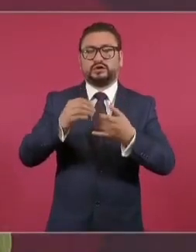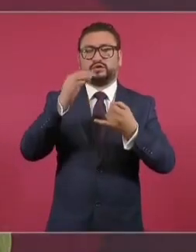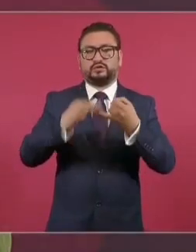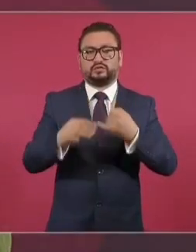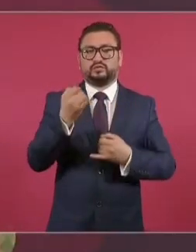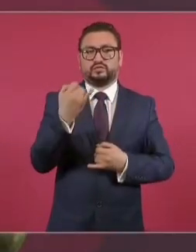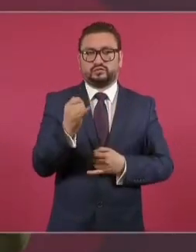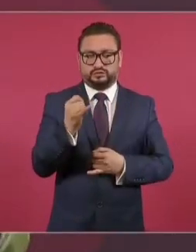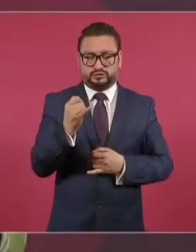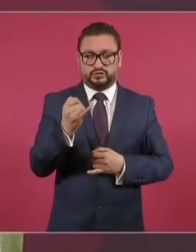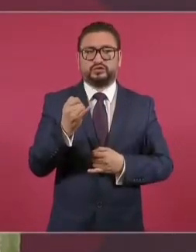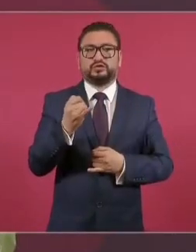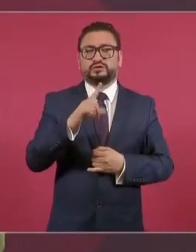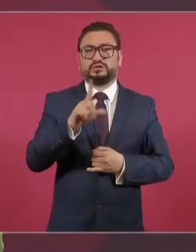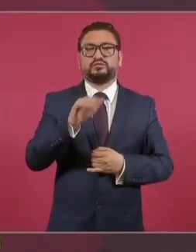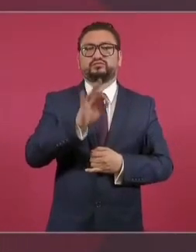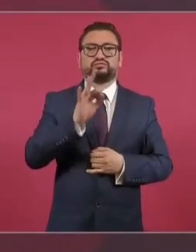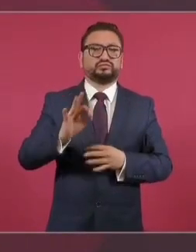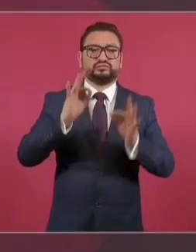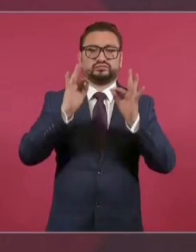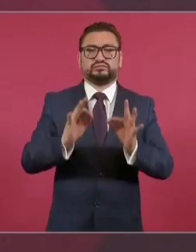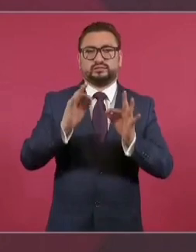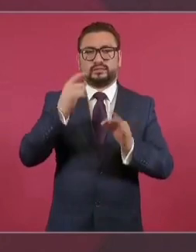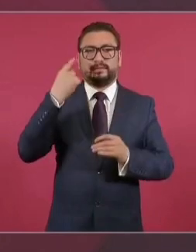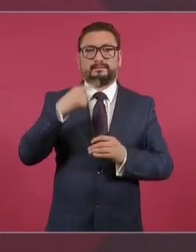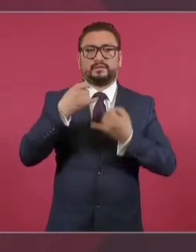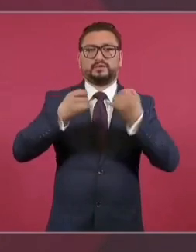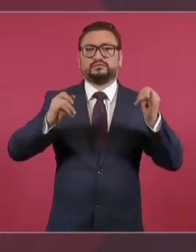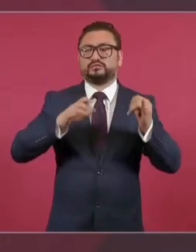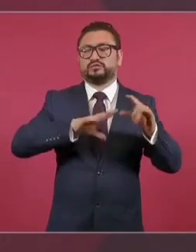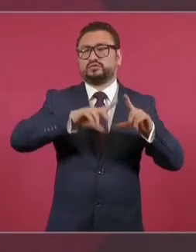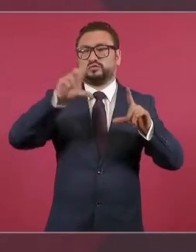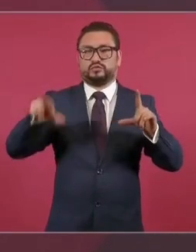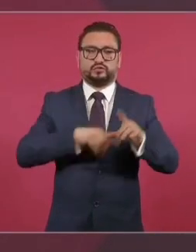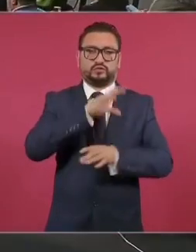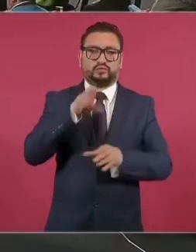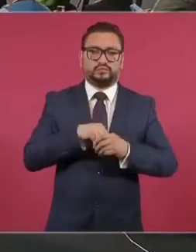del mes de junio y que podamos definir una fecha para que se pueda inaugurar todo el circuito ferroviario.